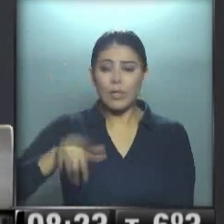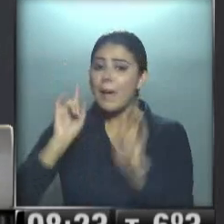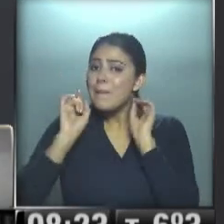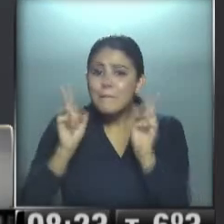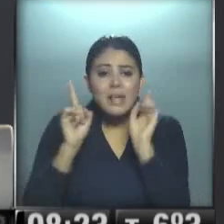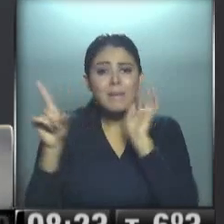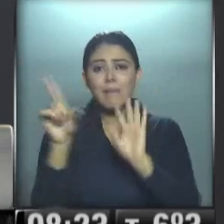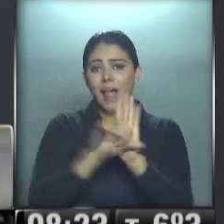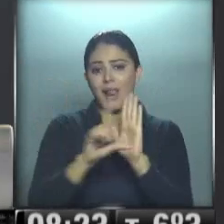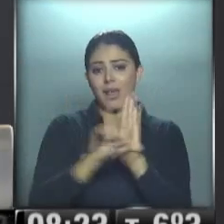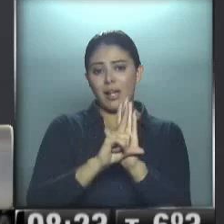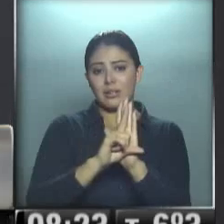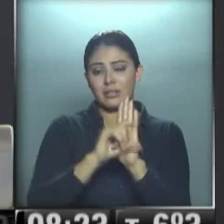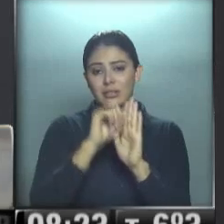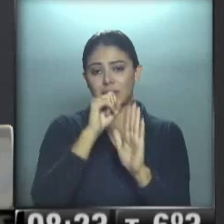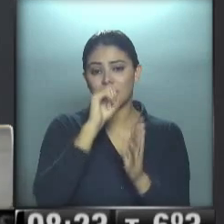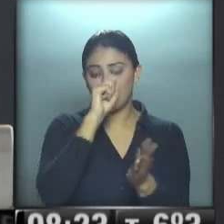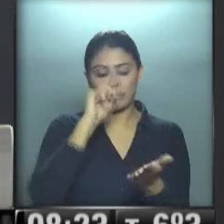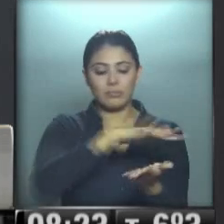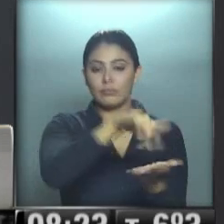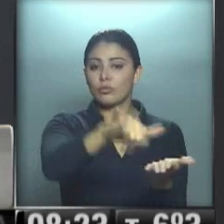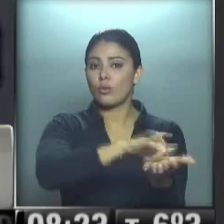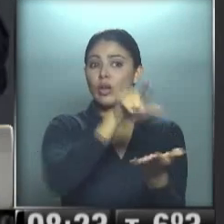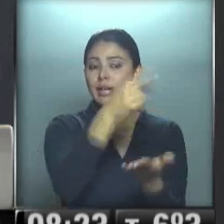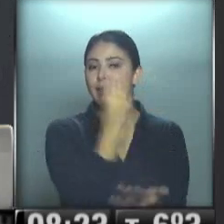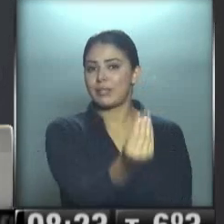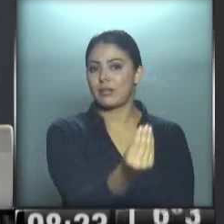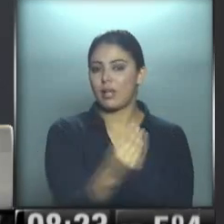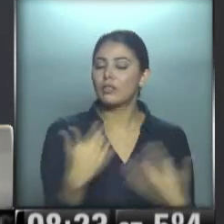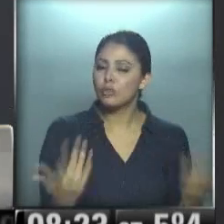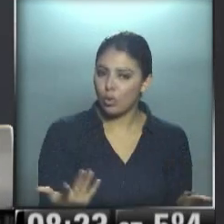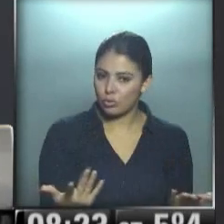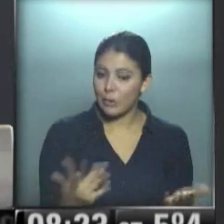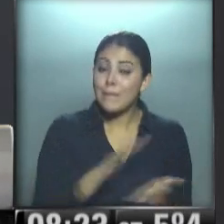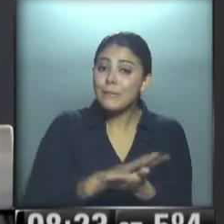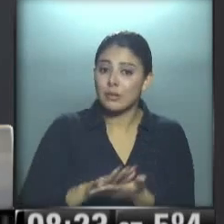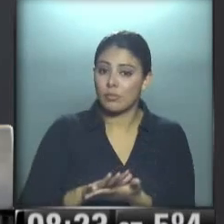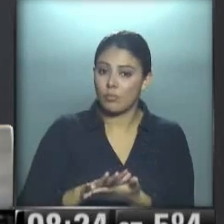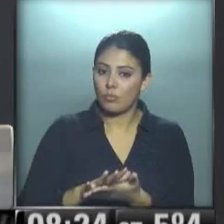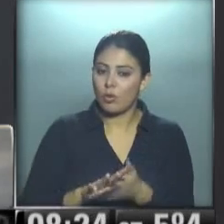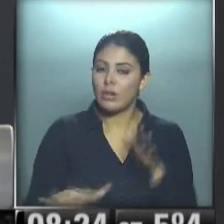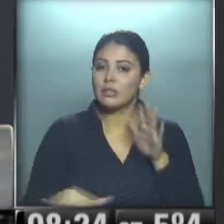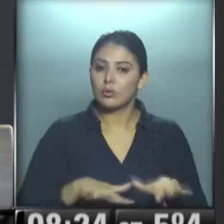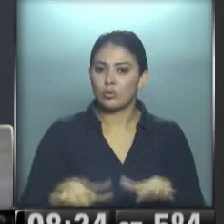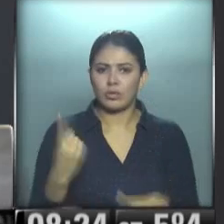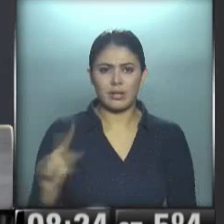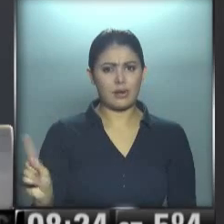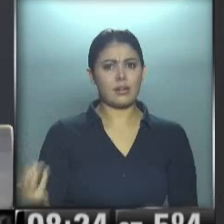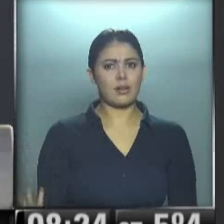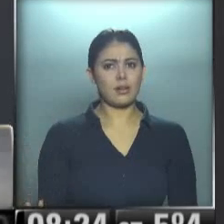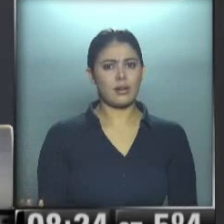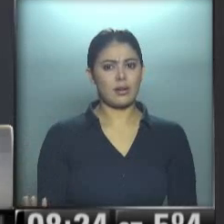mismas leyes del estado de new york que él representa por lo tanto es por lo menos un caso inédito